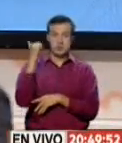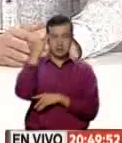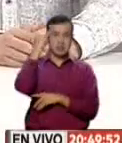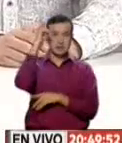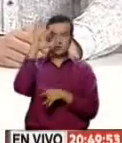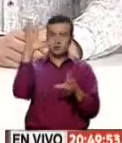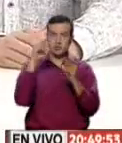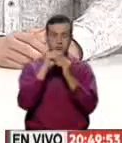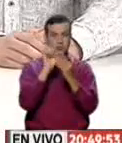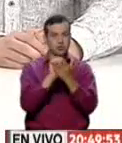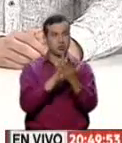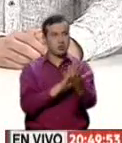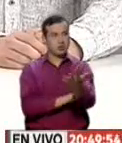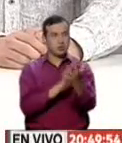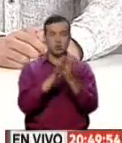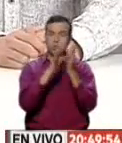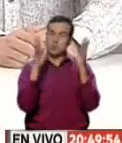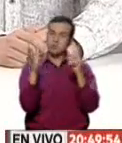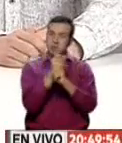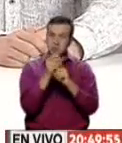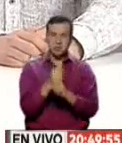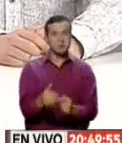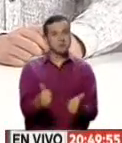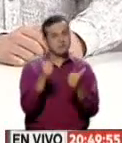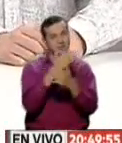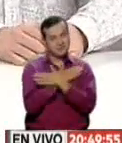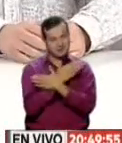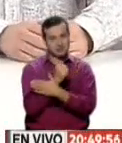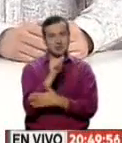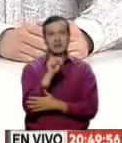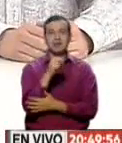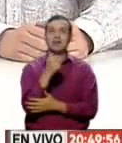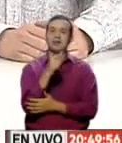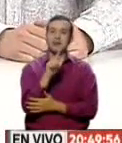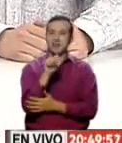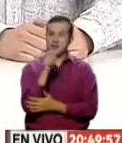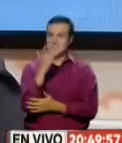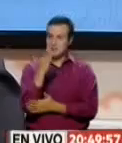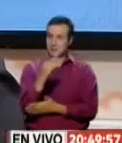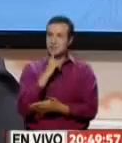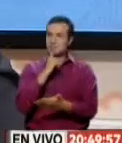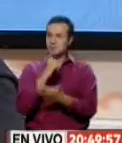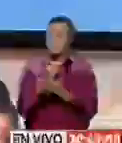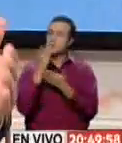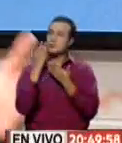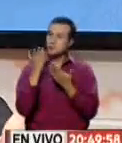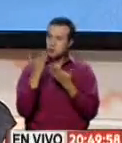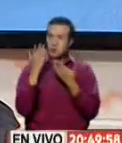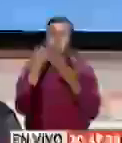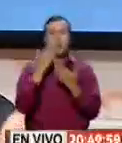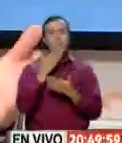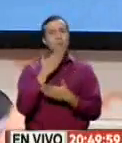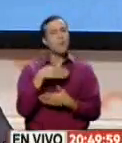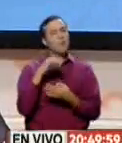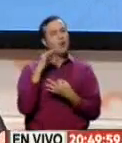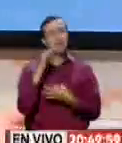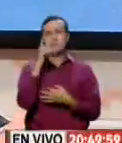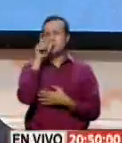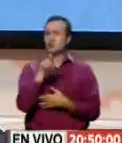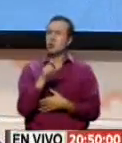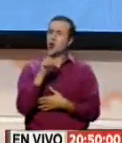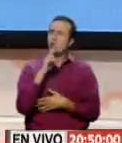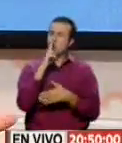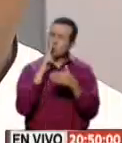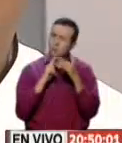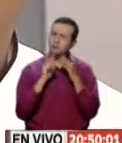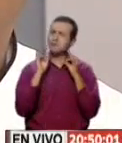de todo este proyecto con tan buenos resultados. Y felicitaciones una vez más también a Ángel Armas por su forma de ser, por su don de gente y también